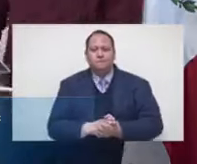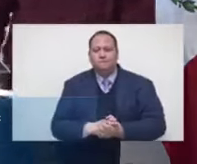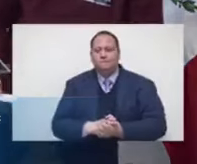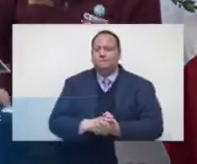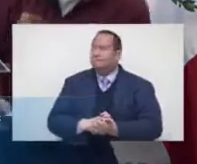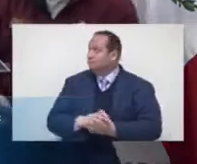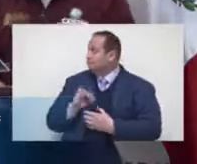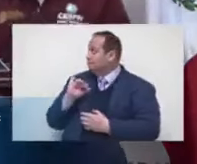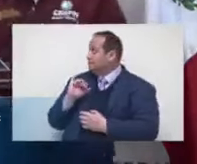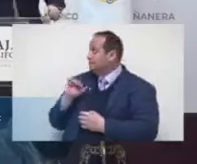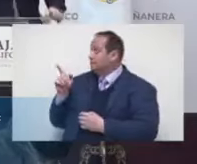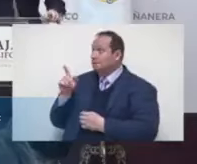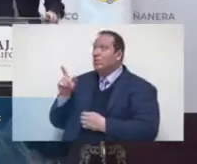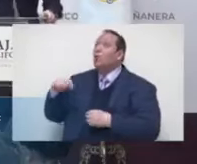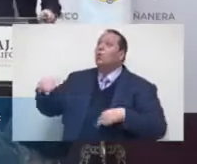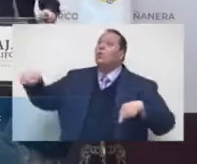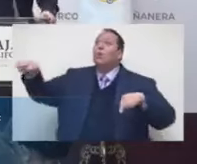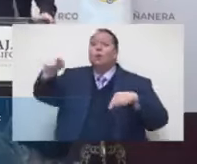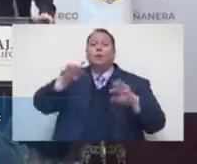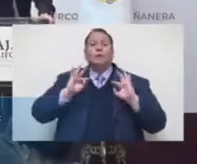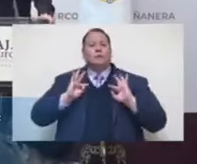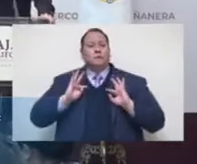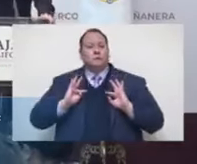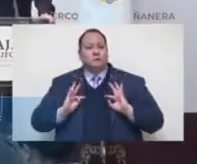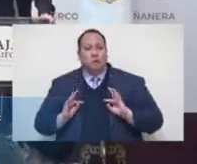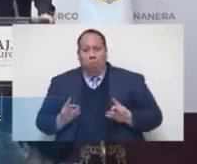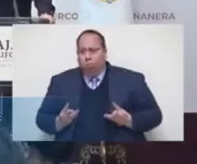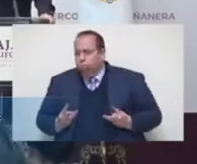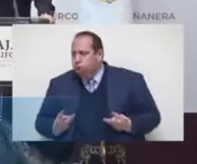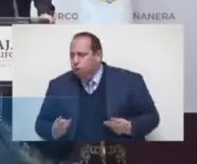Sí, también quiero que tengan esa tranquilidad que